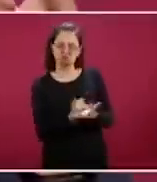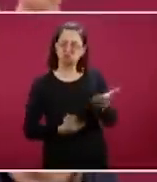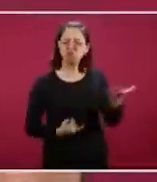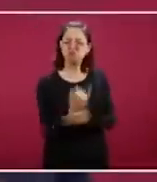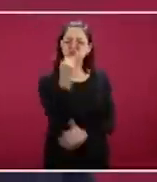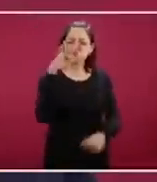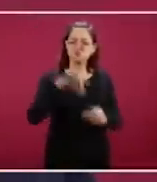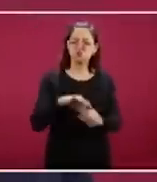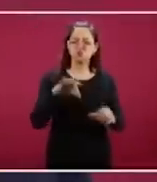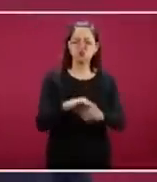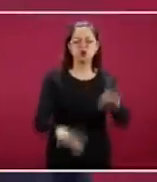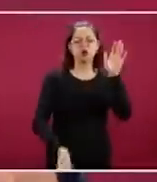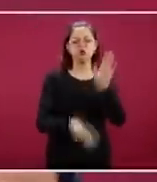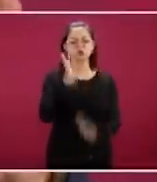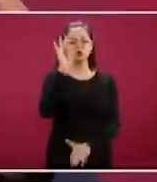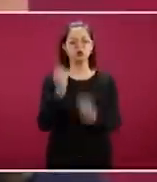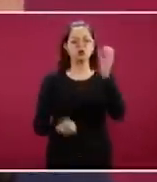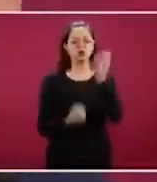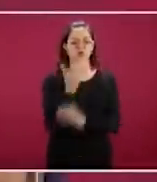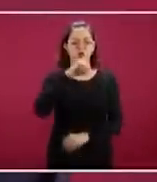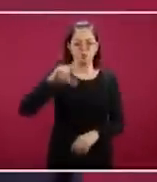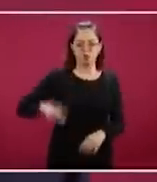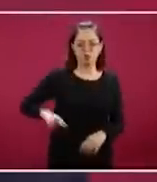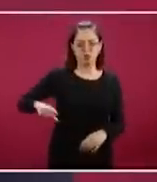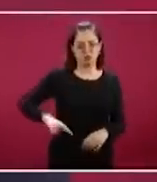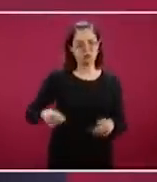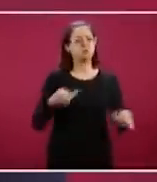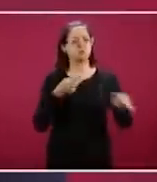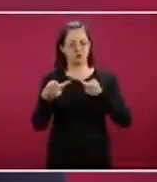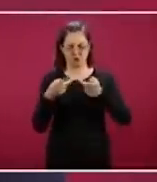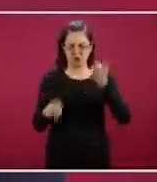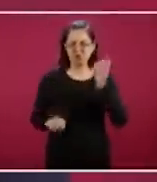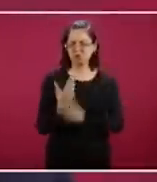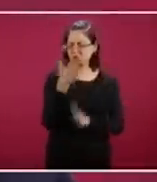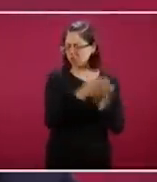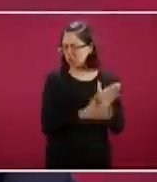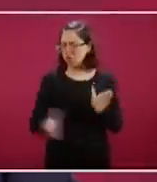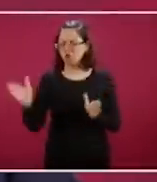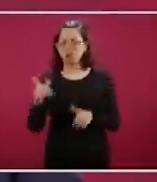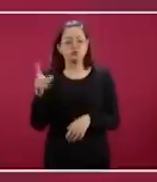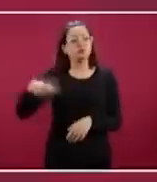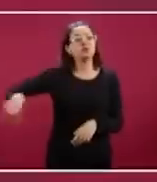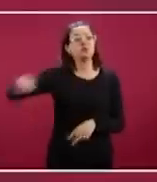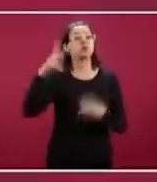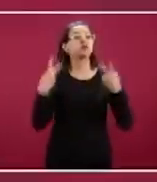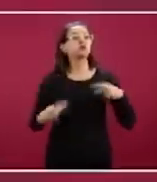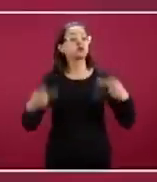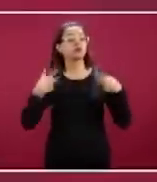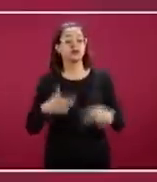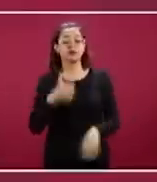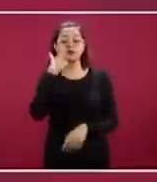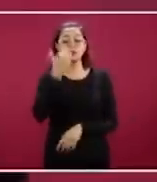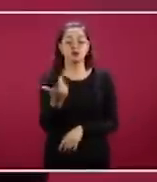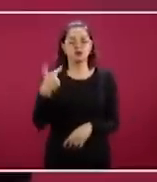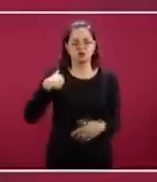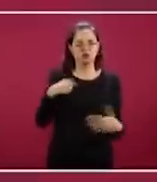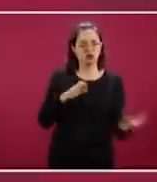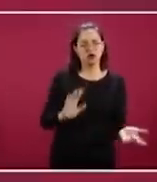por nosotros, por este plan. Entonces, no he engañado a